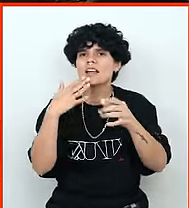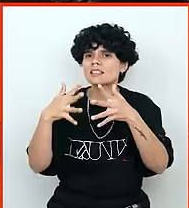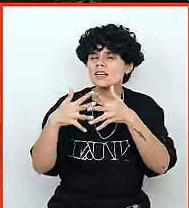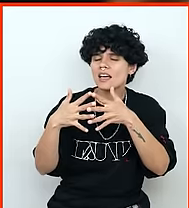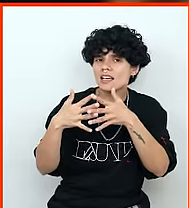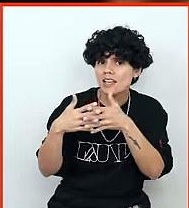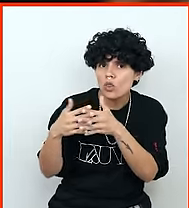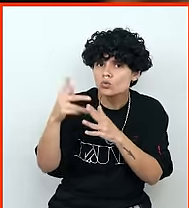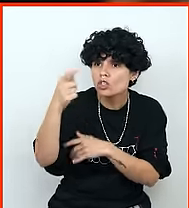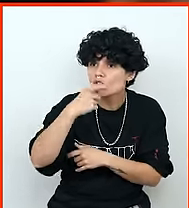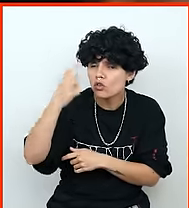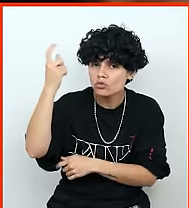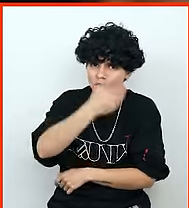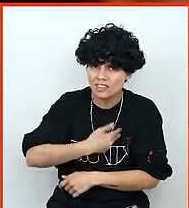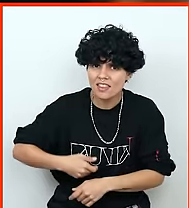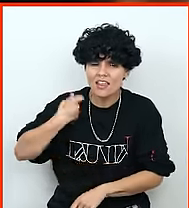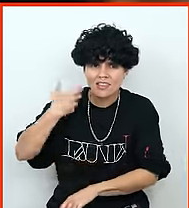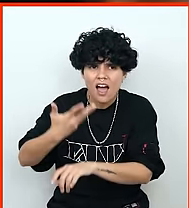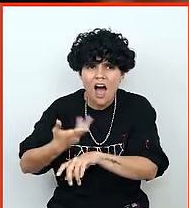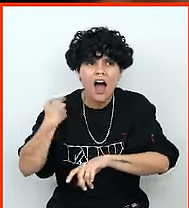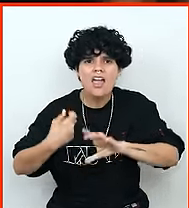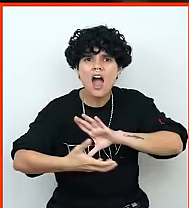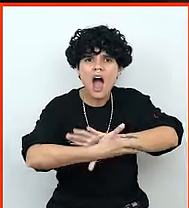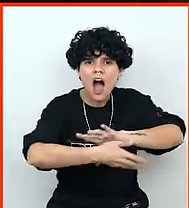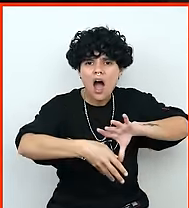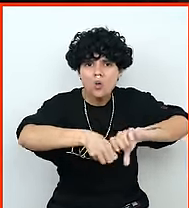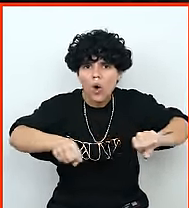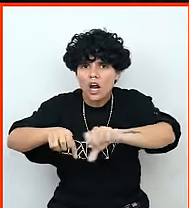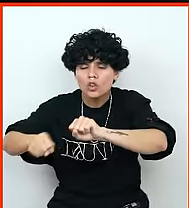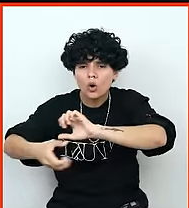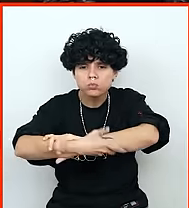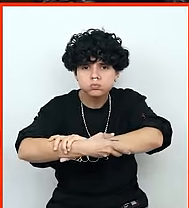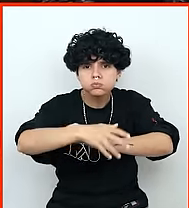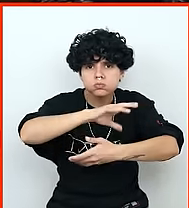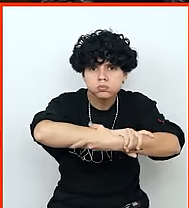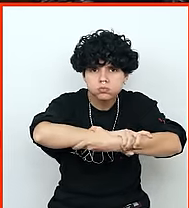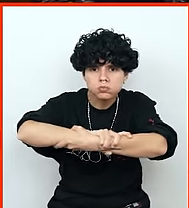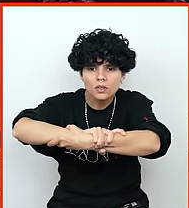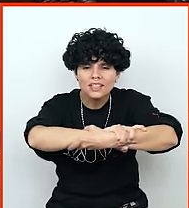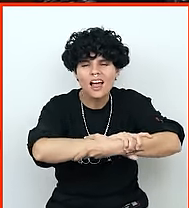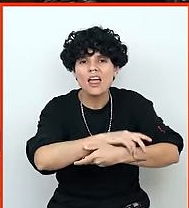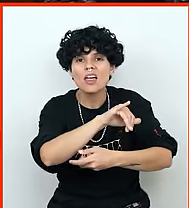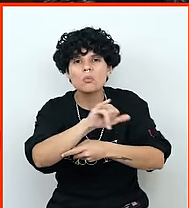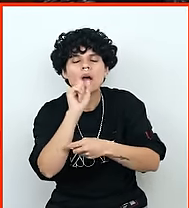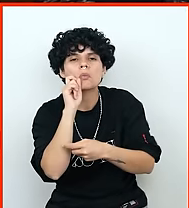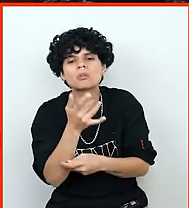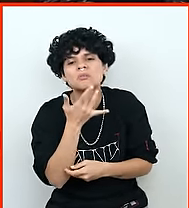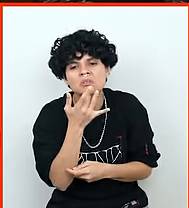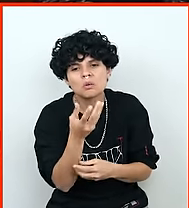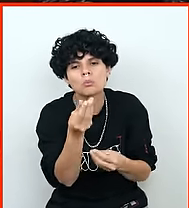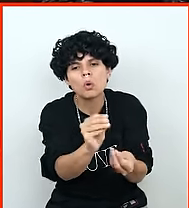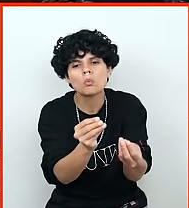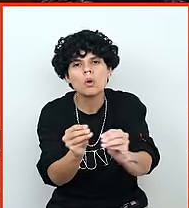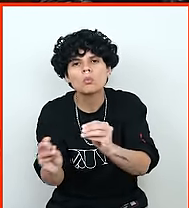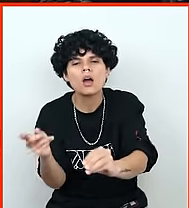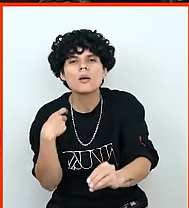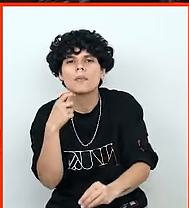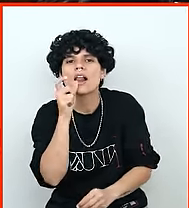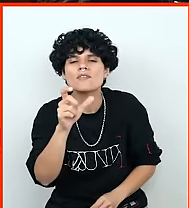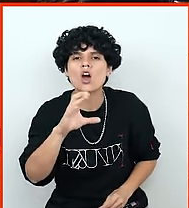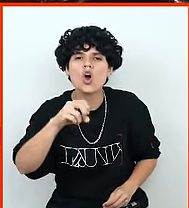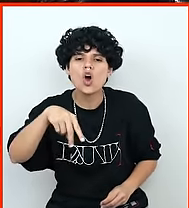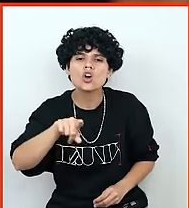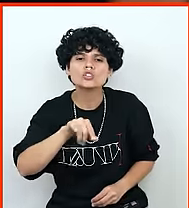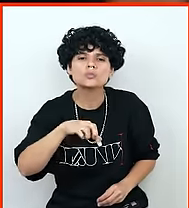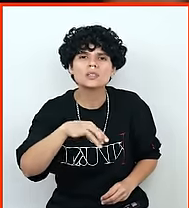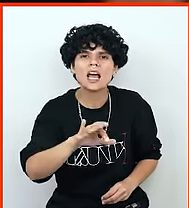conspiró Nixon. O sea, la conspiración como sí existe. El grave problema es que después empiezan a aparecer conspiraciones hueonas que dan paso al término de la conspiranoia